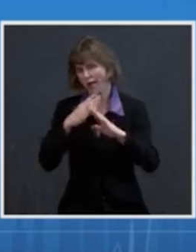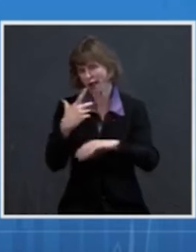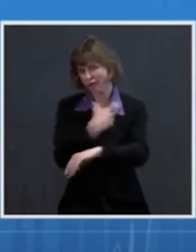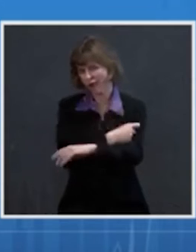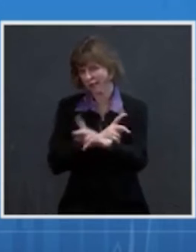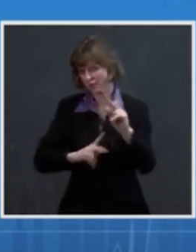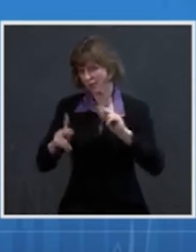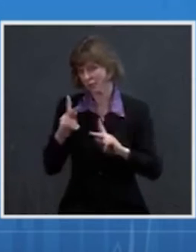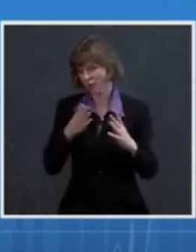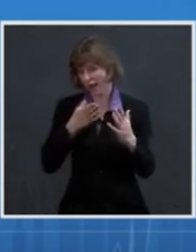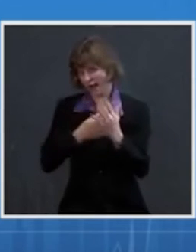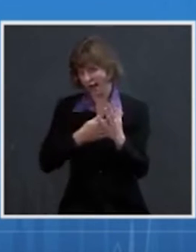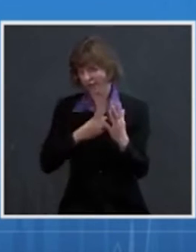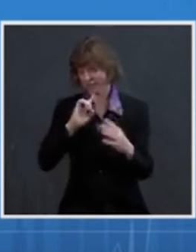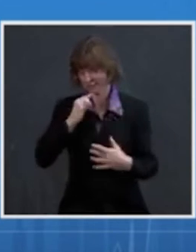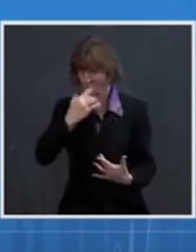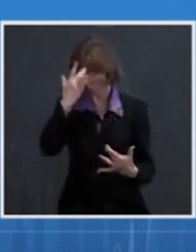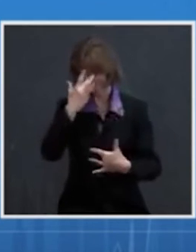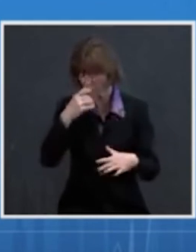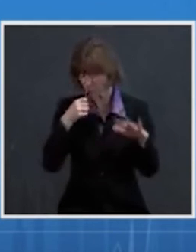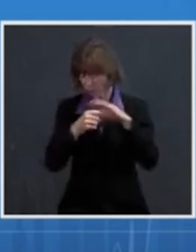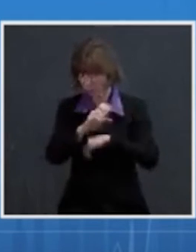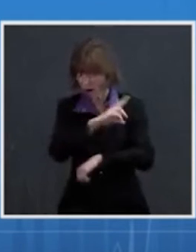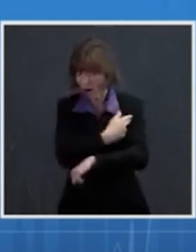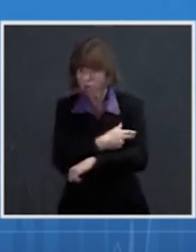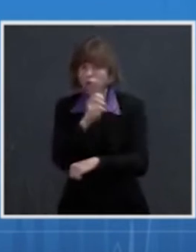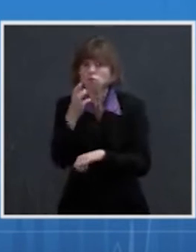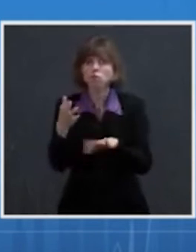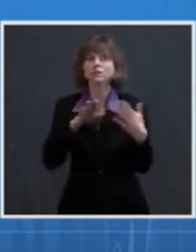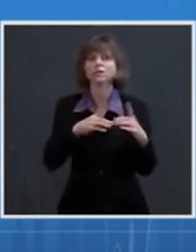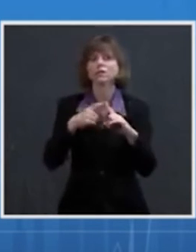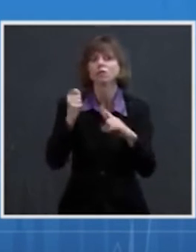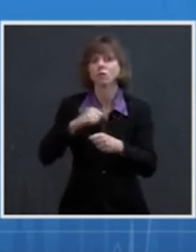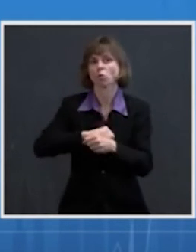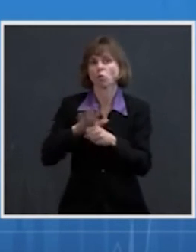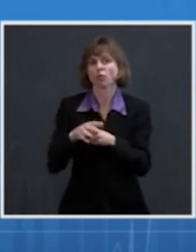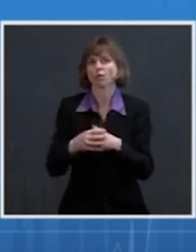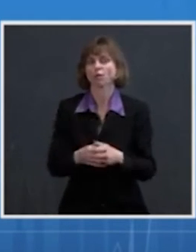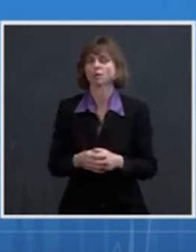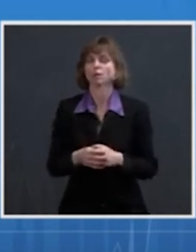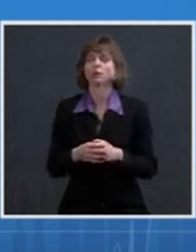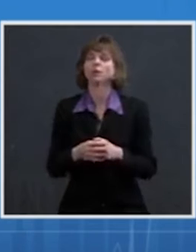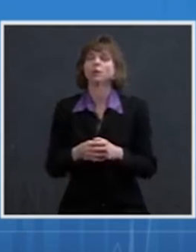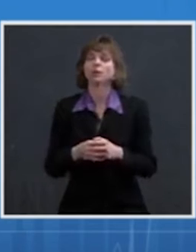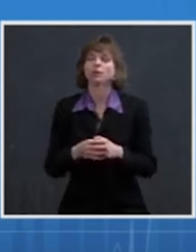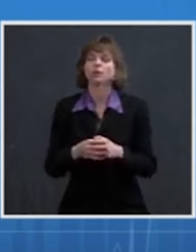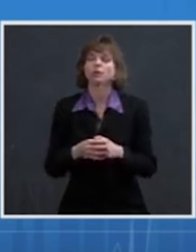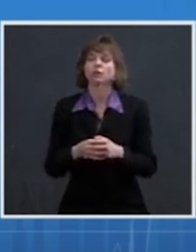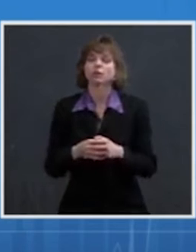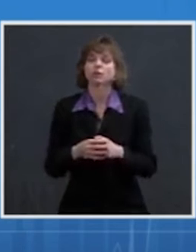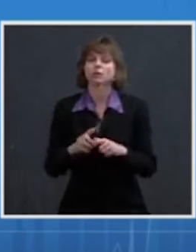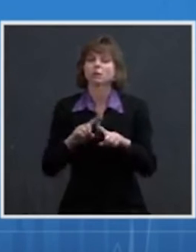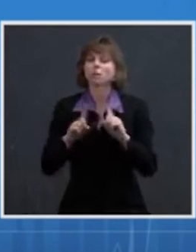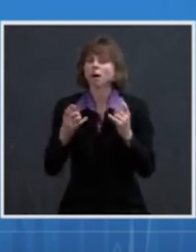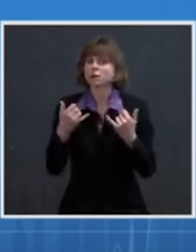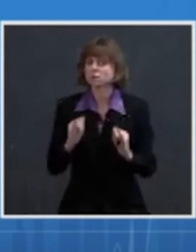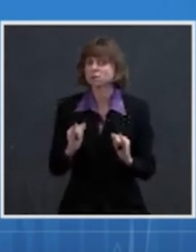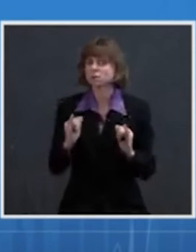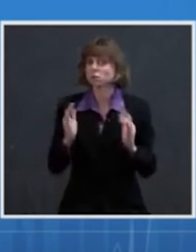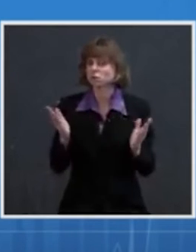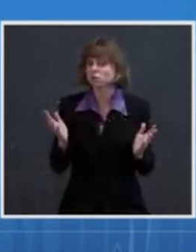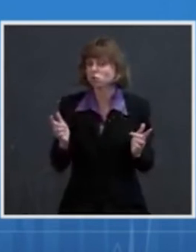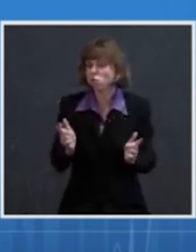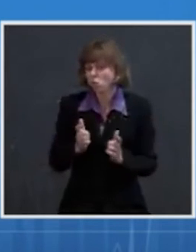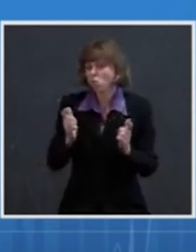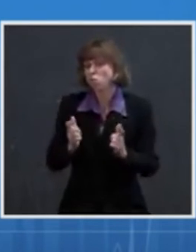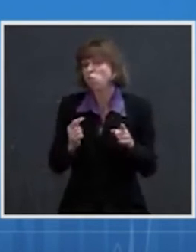hospitalizaciones o muerte por kobe 19 sin embargo todavía existe un pequeño riesgo de que las personas vacunadas se infecten con una enfermedad leve